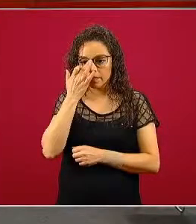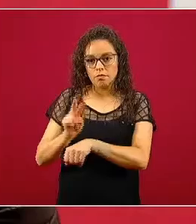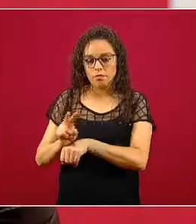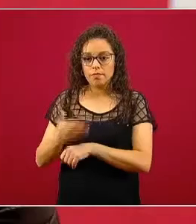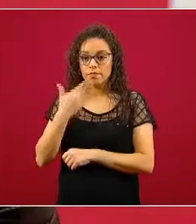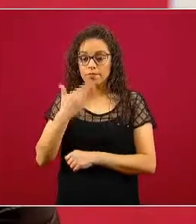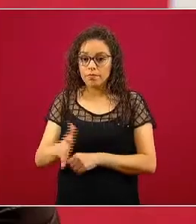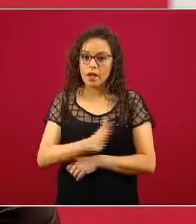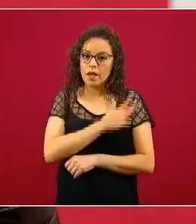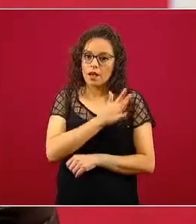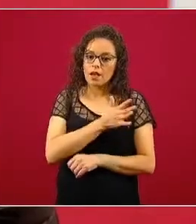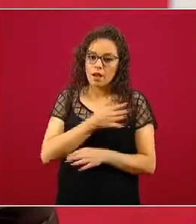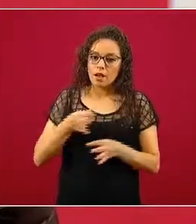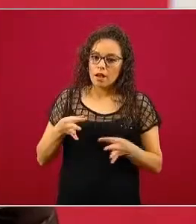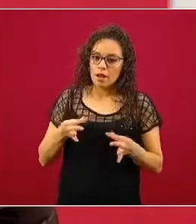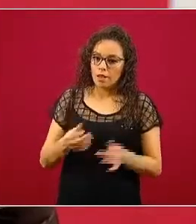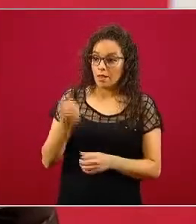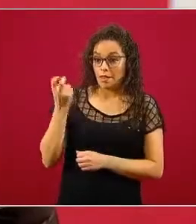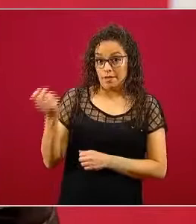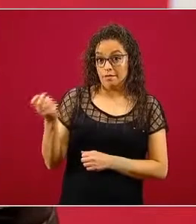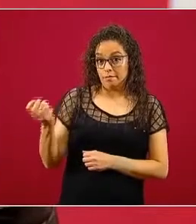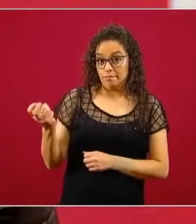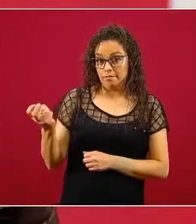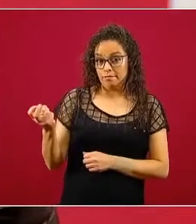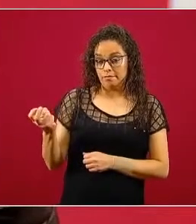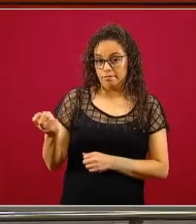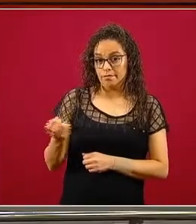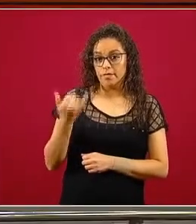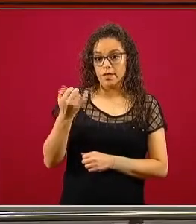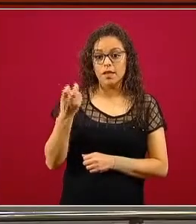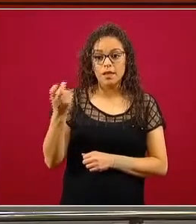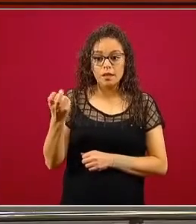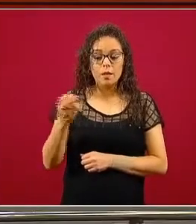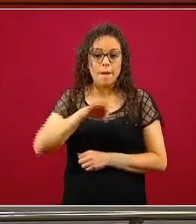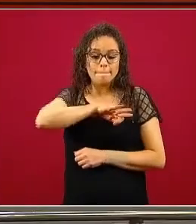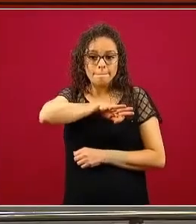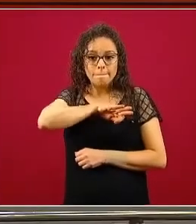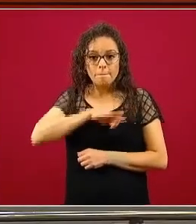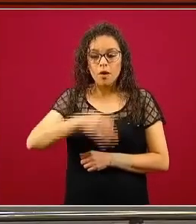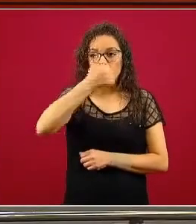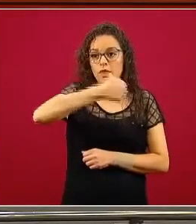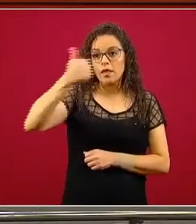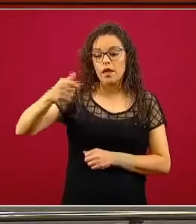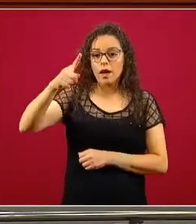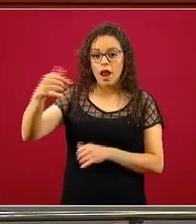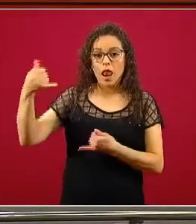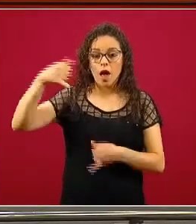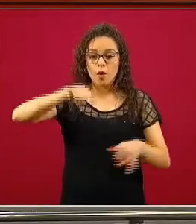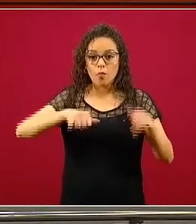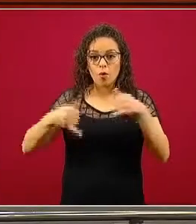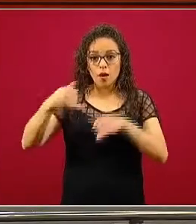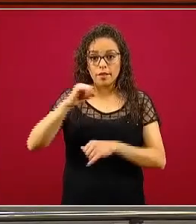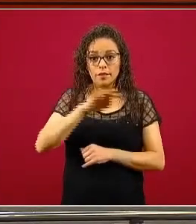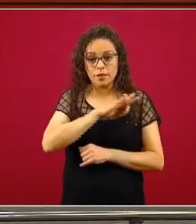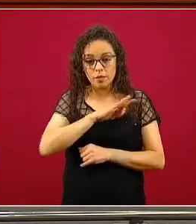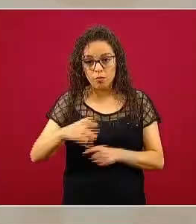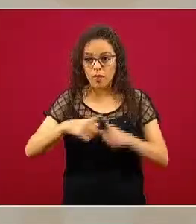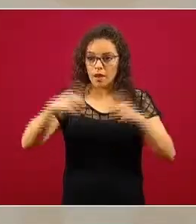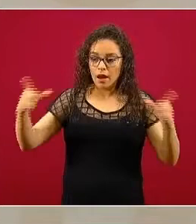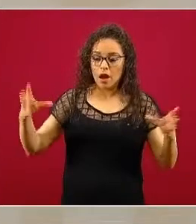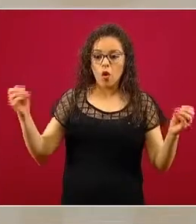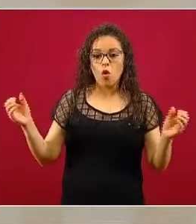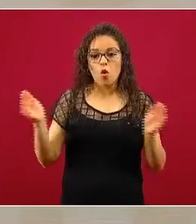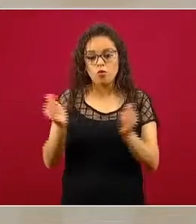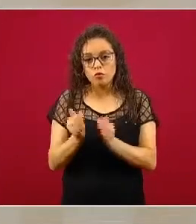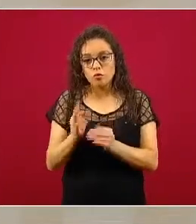calidad de las mismas, y en base a la capacidad que tenga cada laboratorio estatal, hay laboratorios más grandes, hay